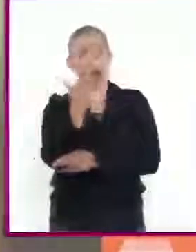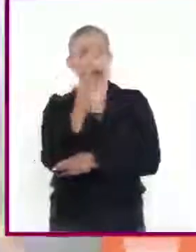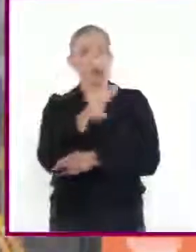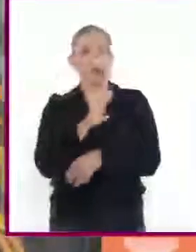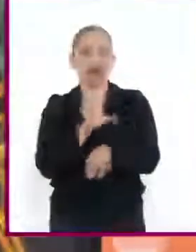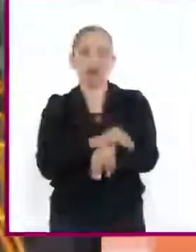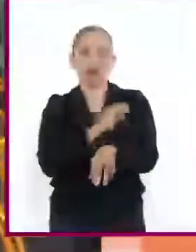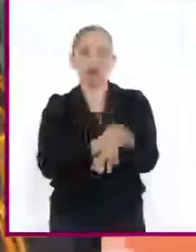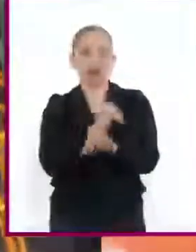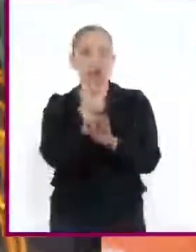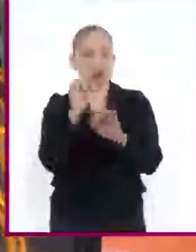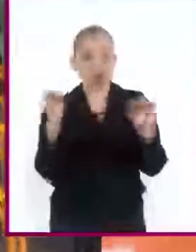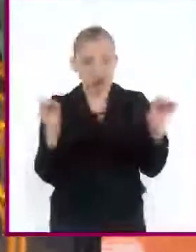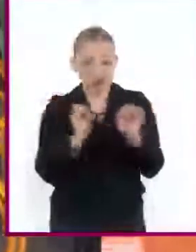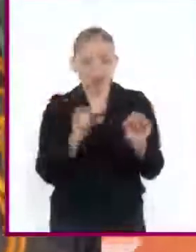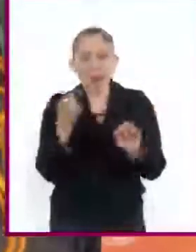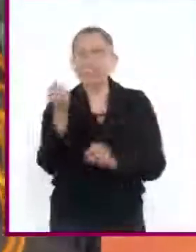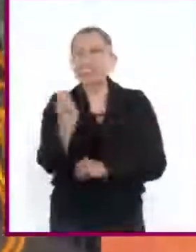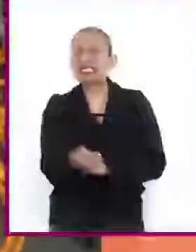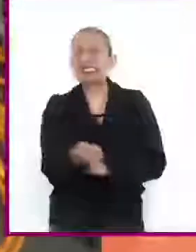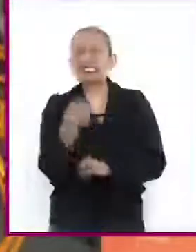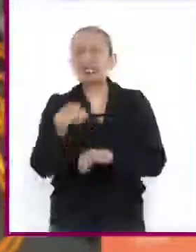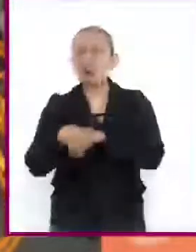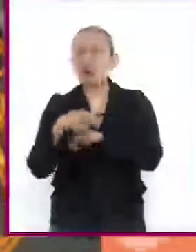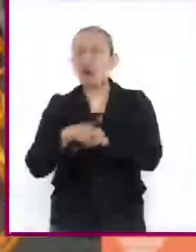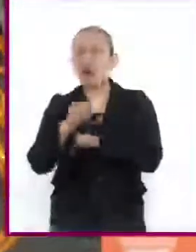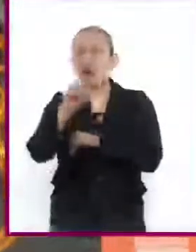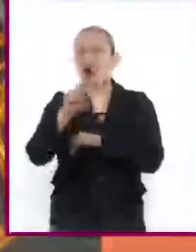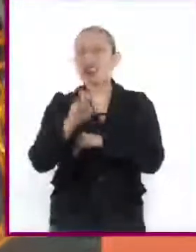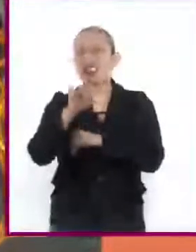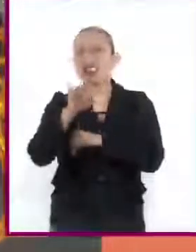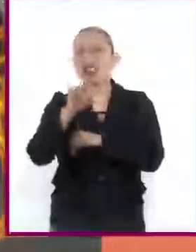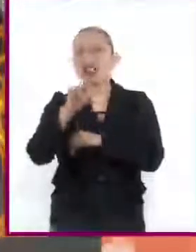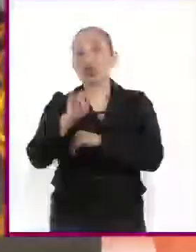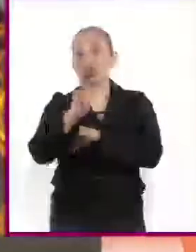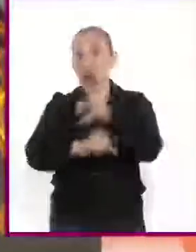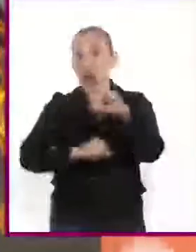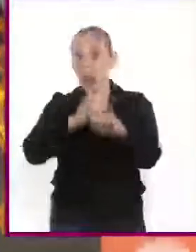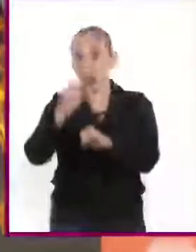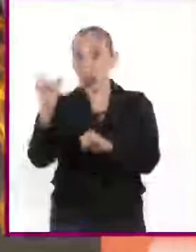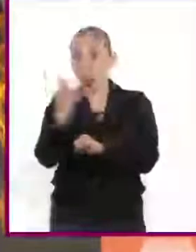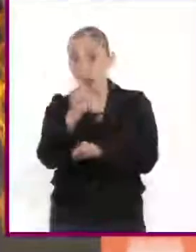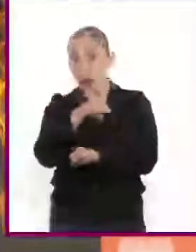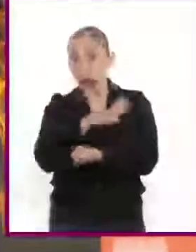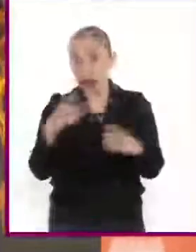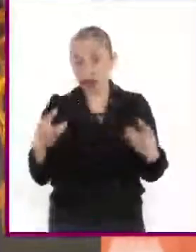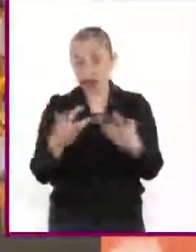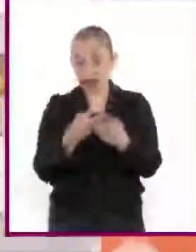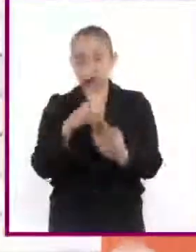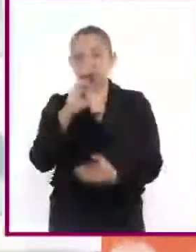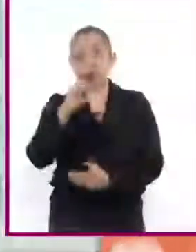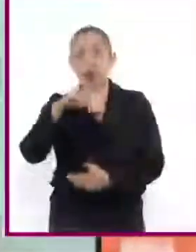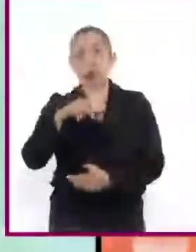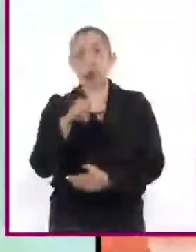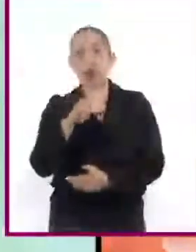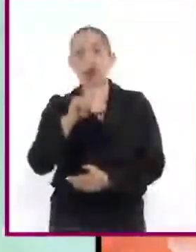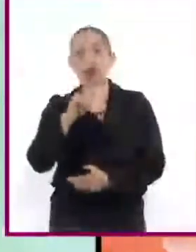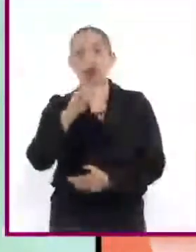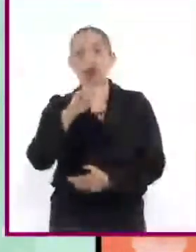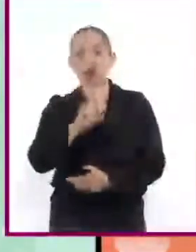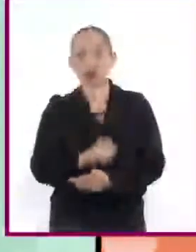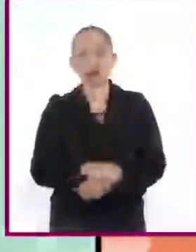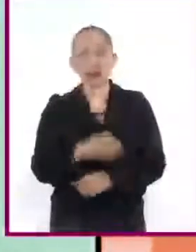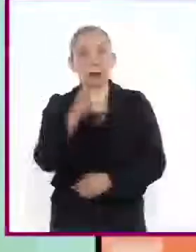carga. Pero, ¿qué significan los números de oxidación de los átomos cuando forman compuestos?